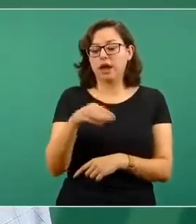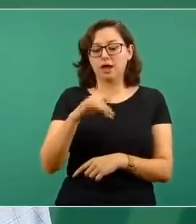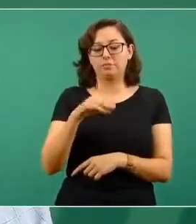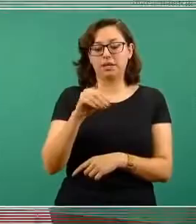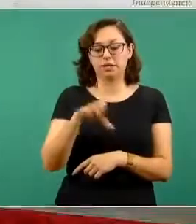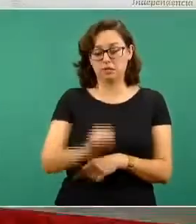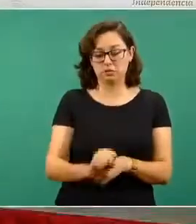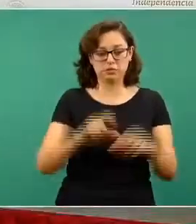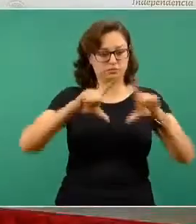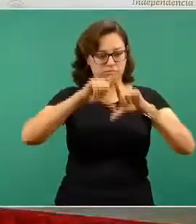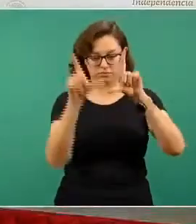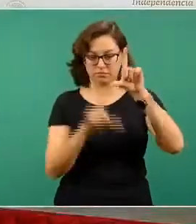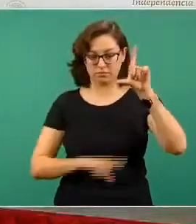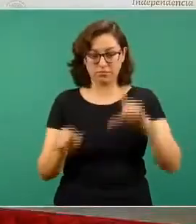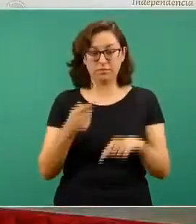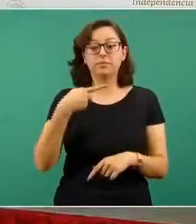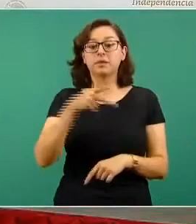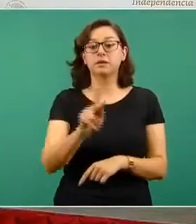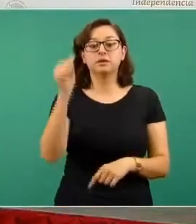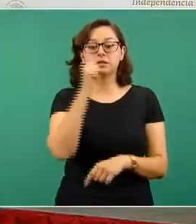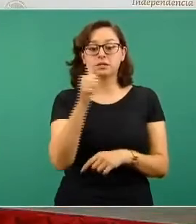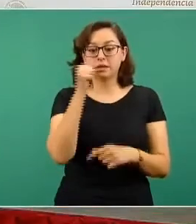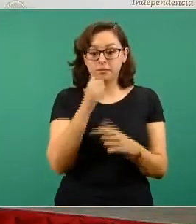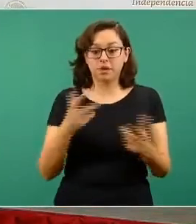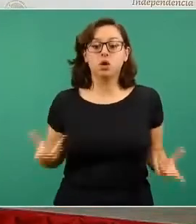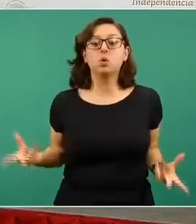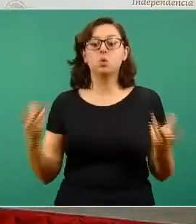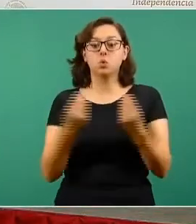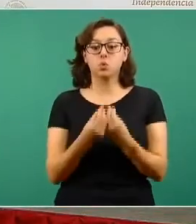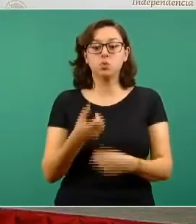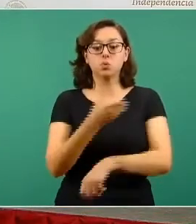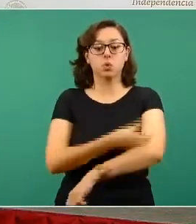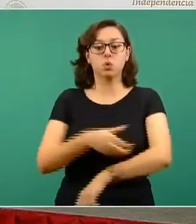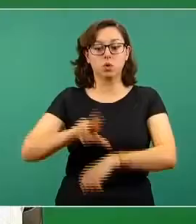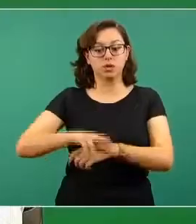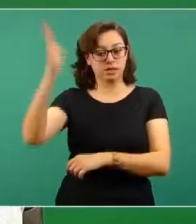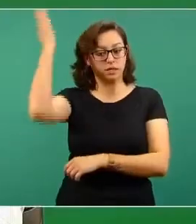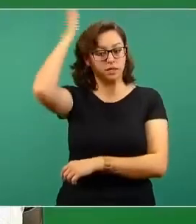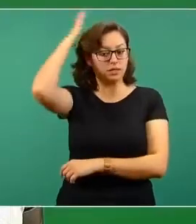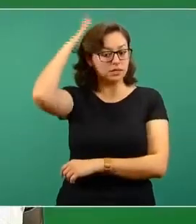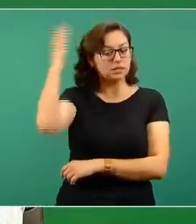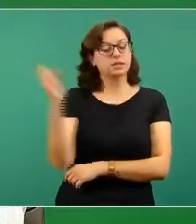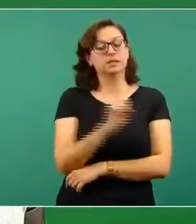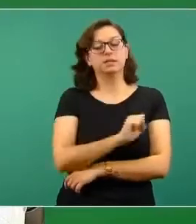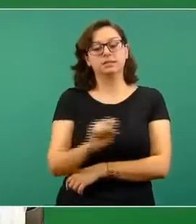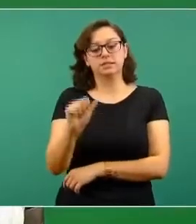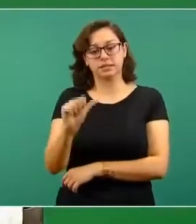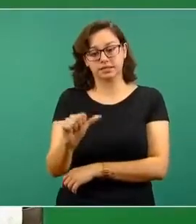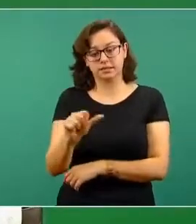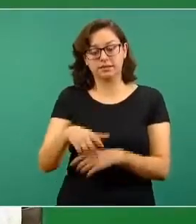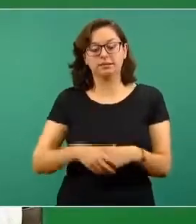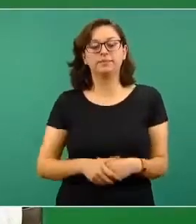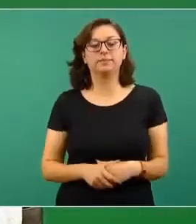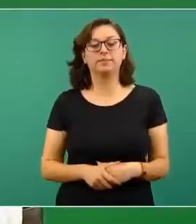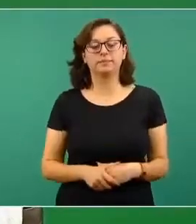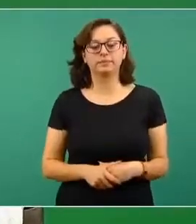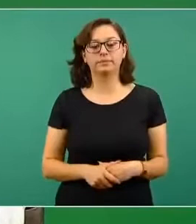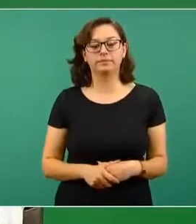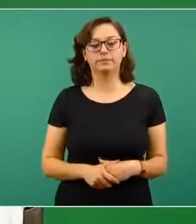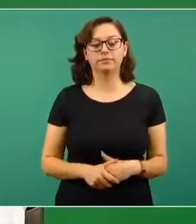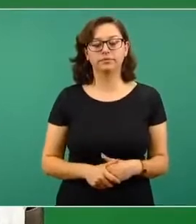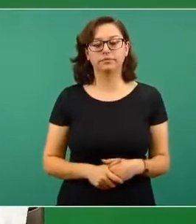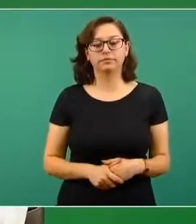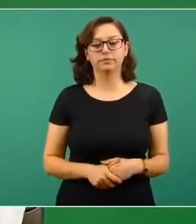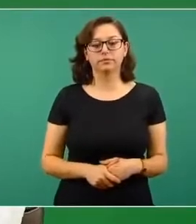una estrategia que sigue siendo coordinada de manera centralizada por la Secretaría de Salud. El